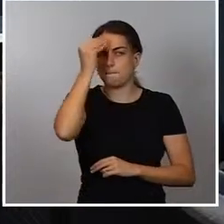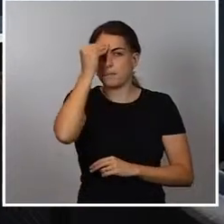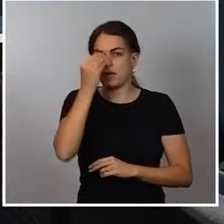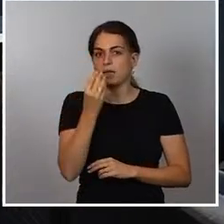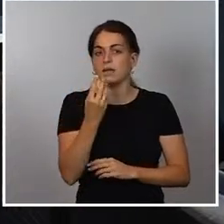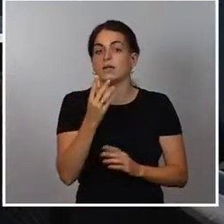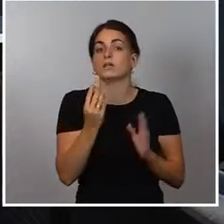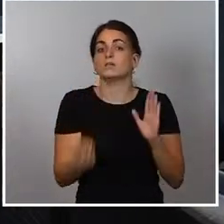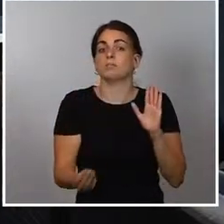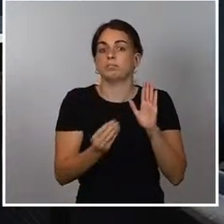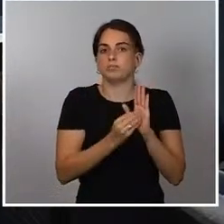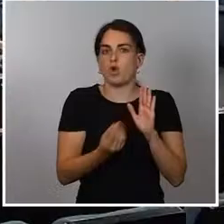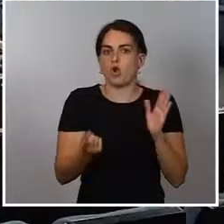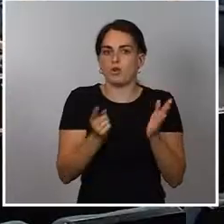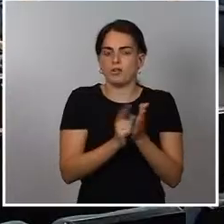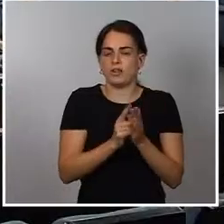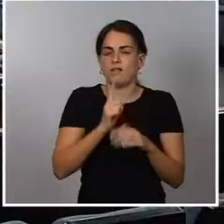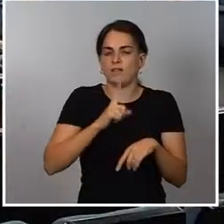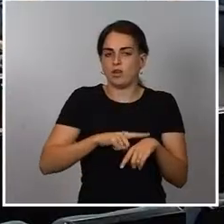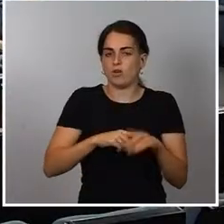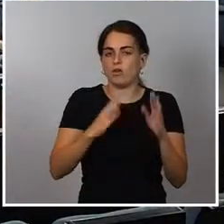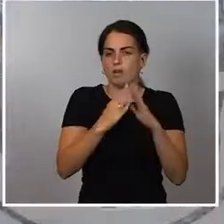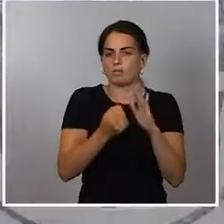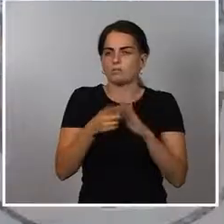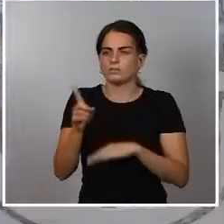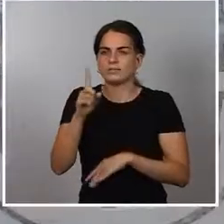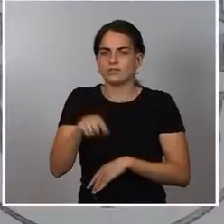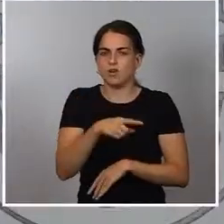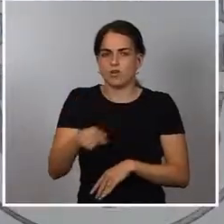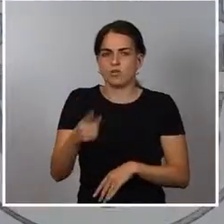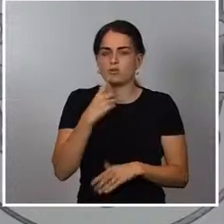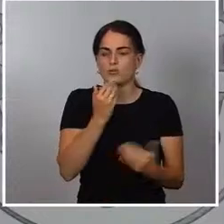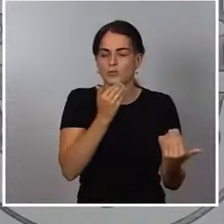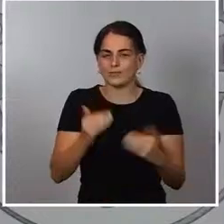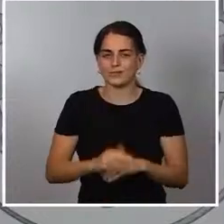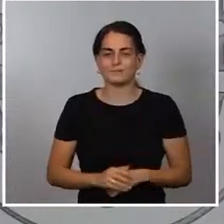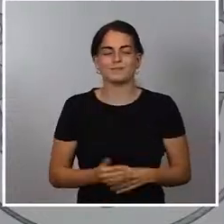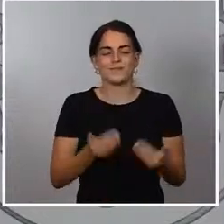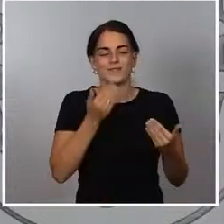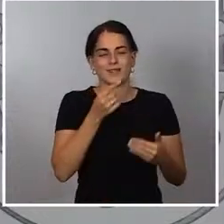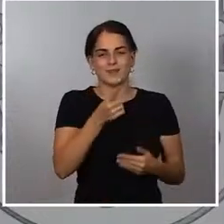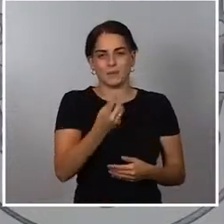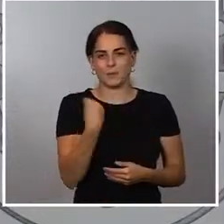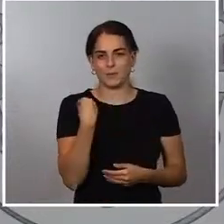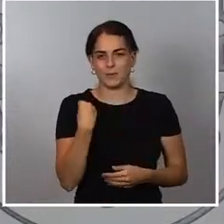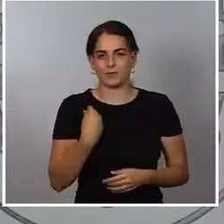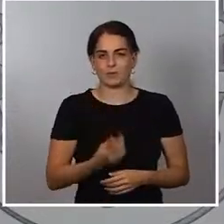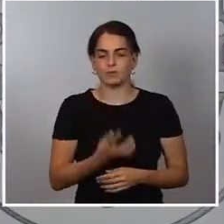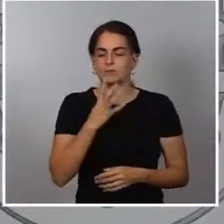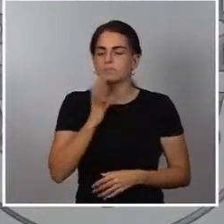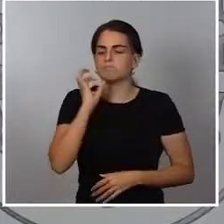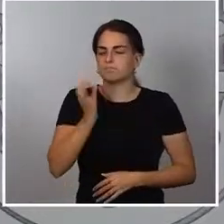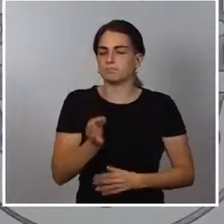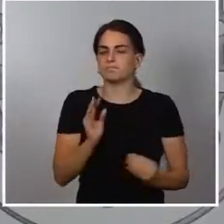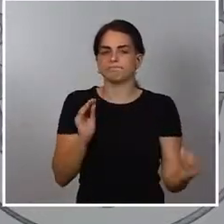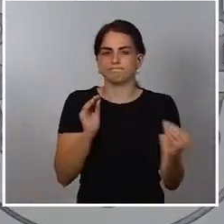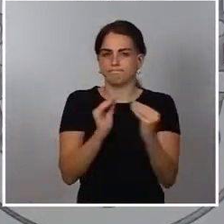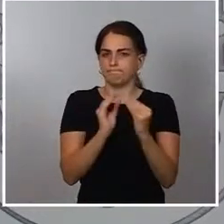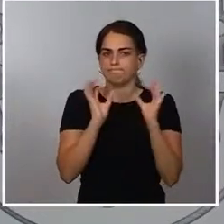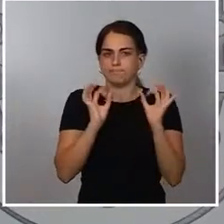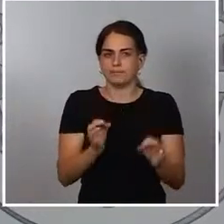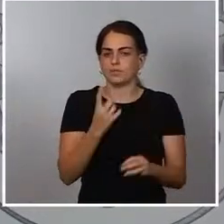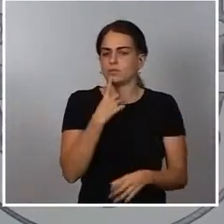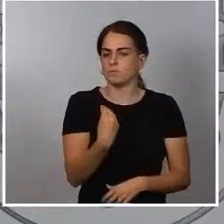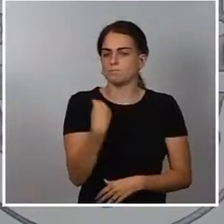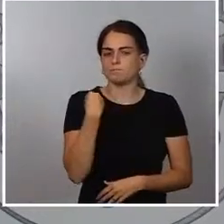de queda muchas gracias muchas gracias velen por tu pregunta efectivamente la consejera de castilla y león ha planteado todo un elenco de